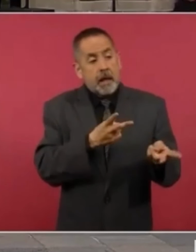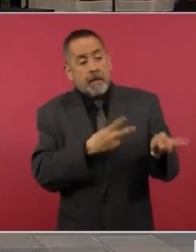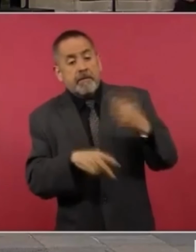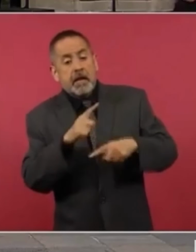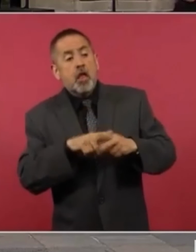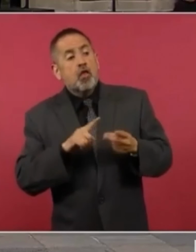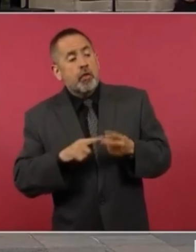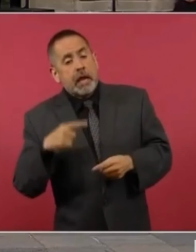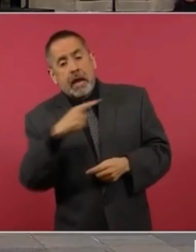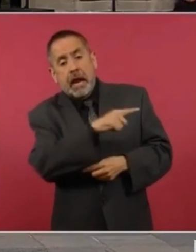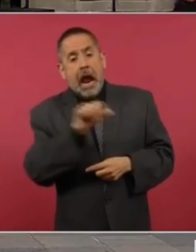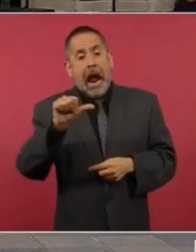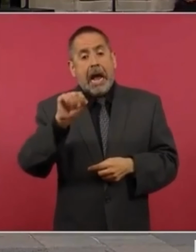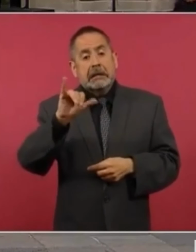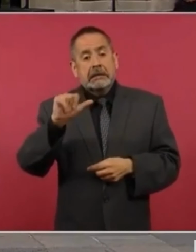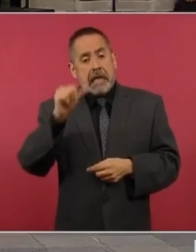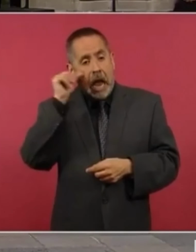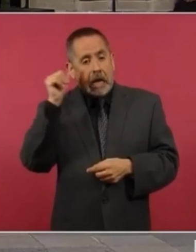Asia